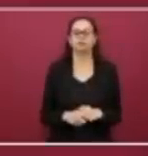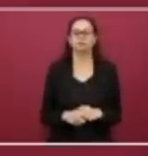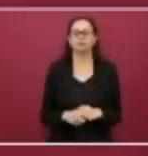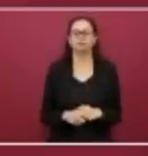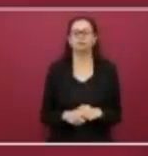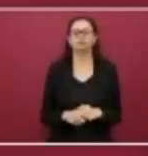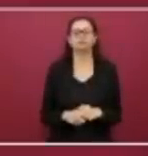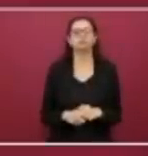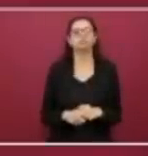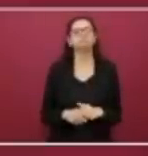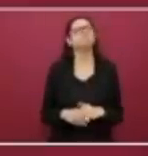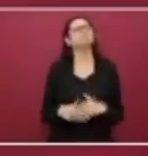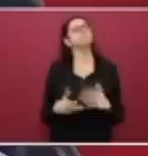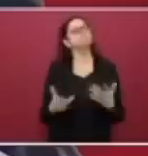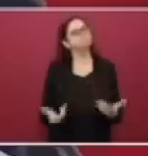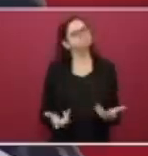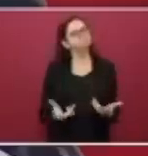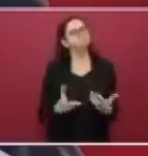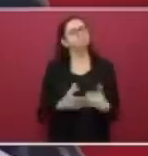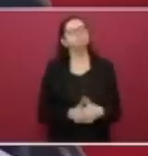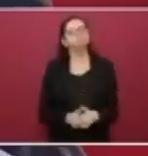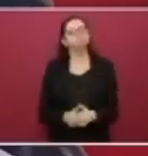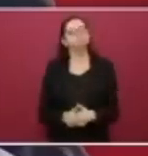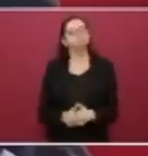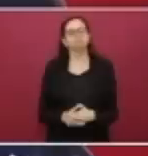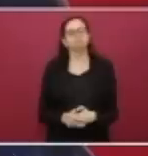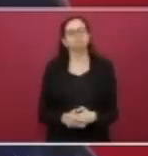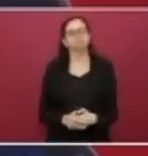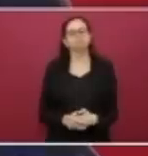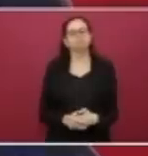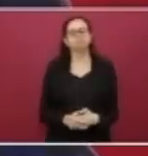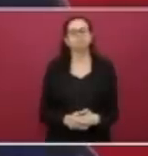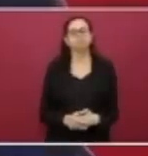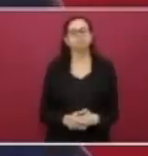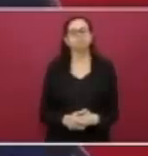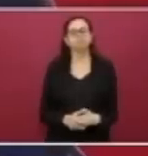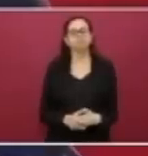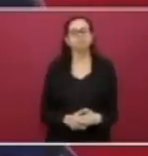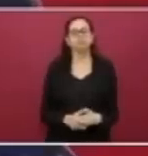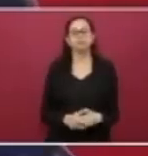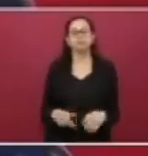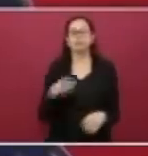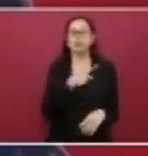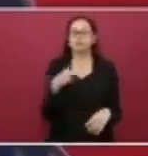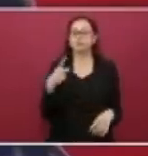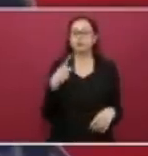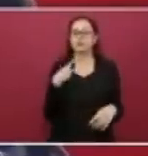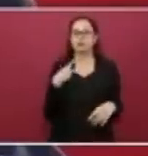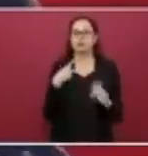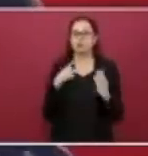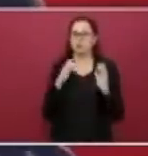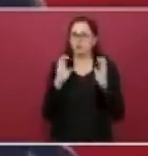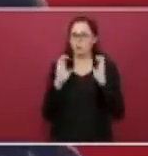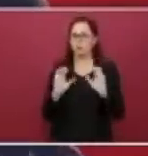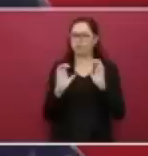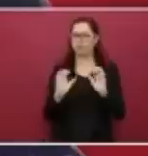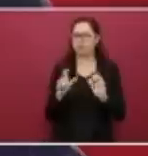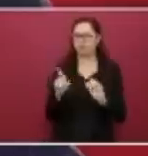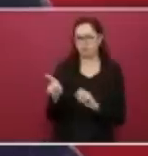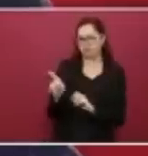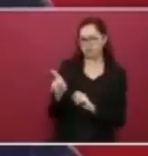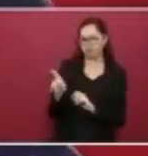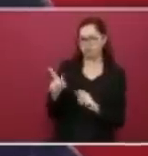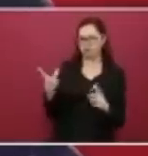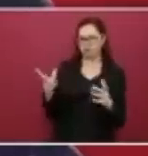pienso que se debe de ver con cuidado esta función